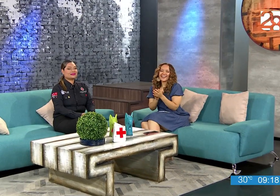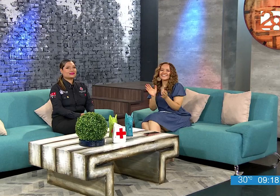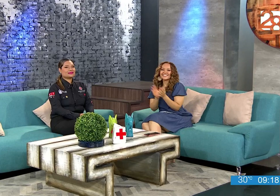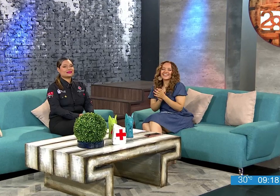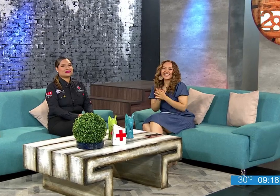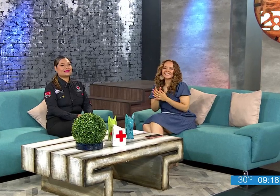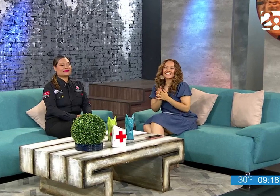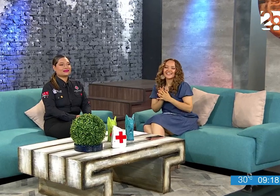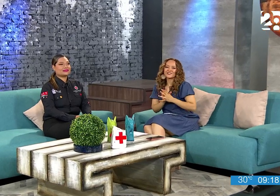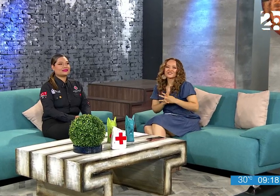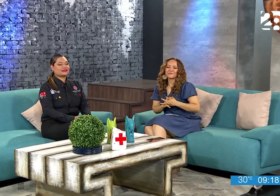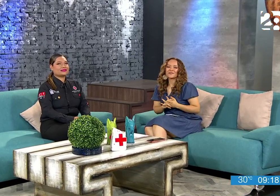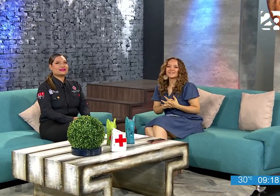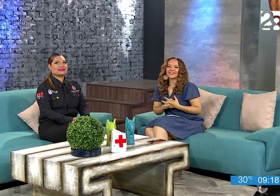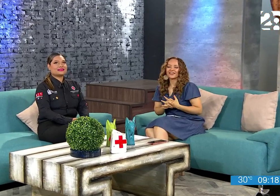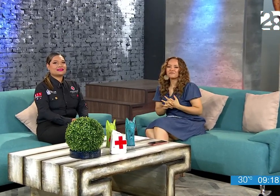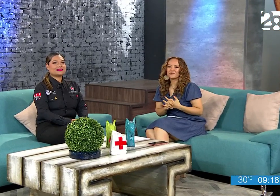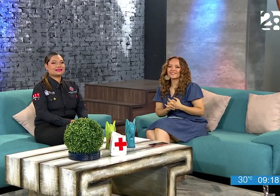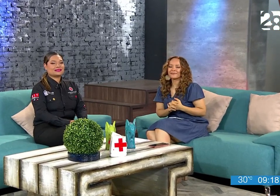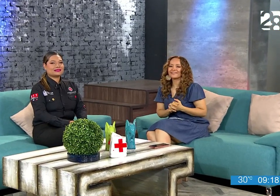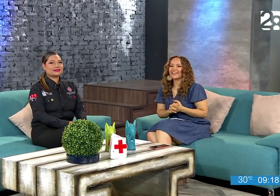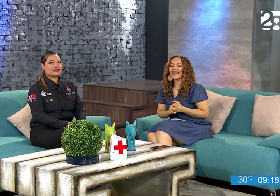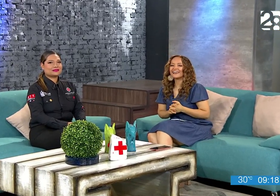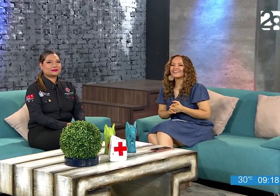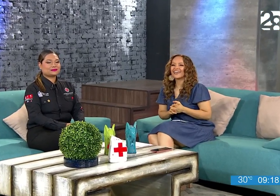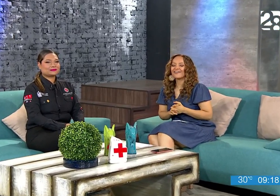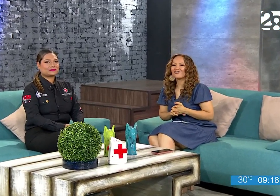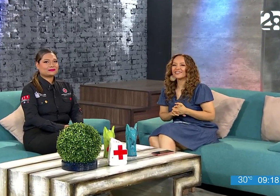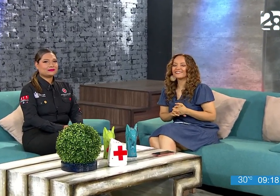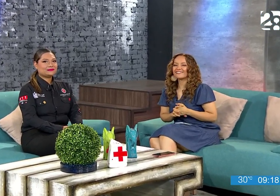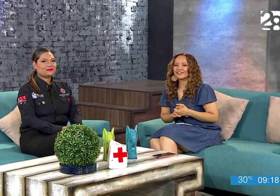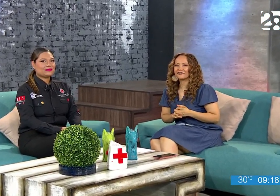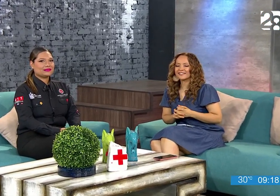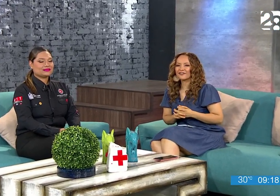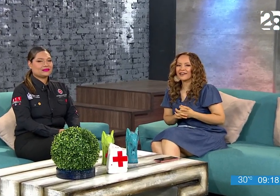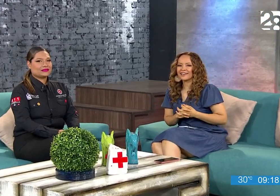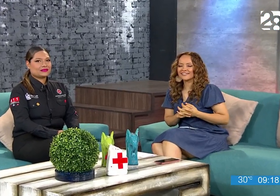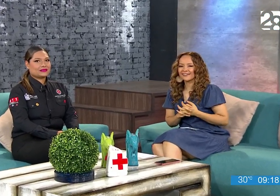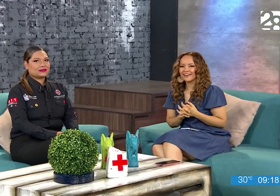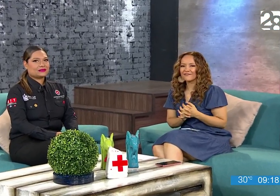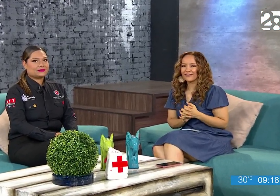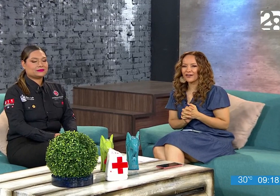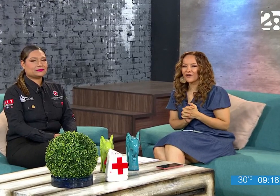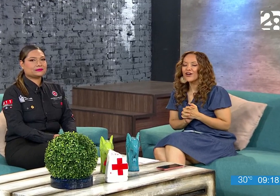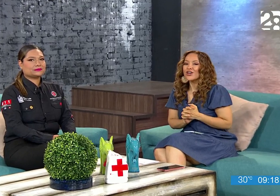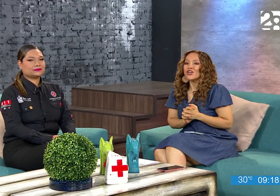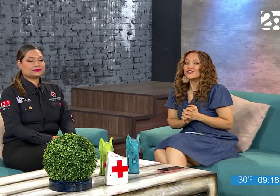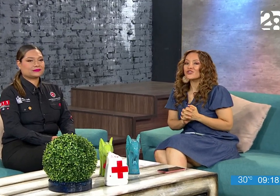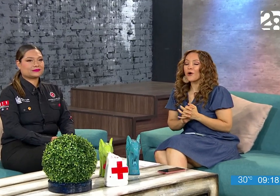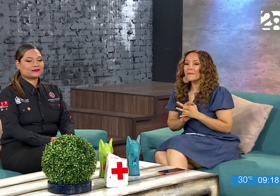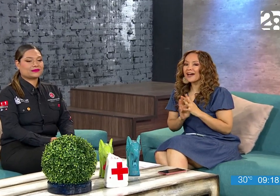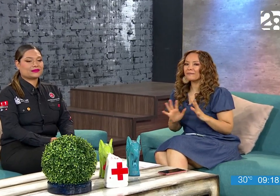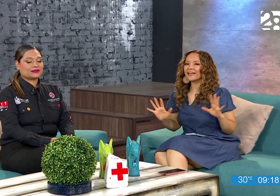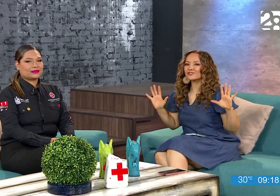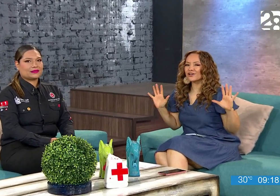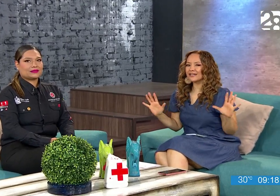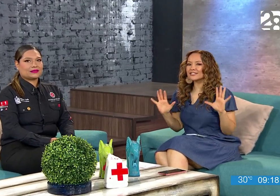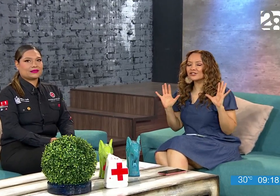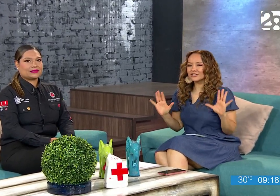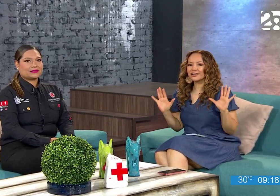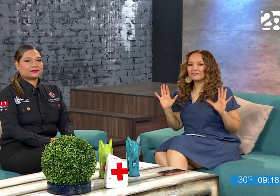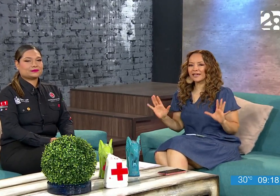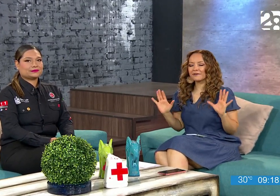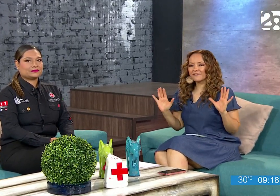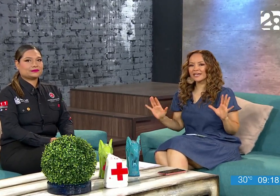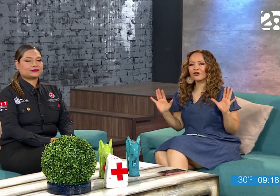Gracias, gracias, gracias a nuestros amigos del DIF por este material. Qué bonita esta frase con la que cierran el video. Tomar precauciones